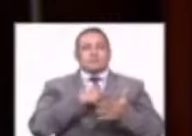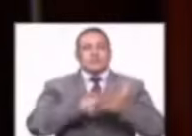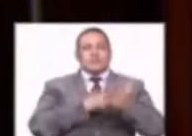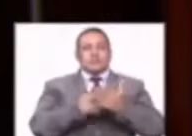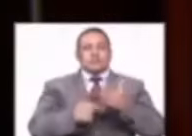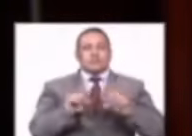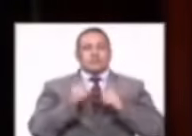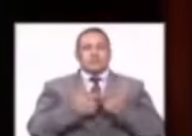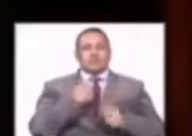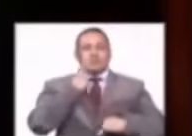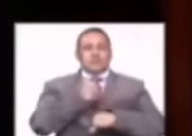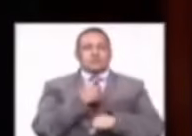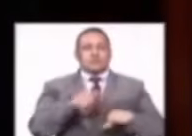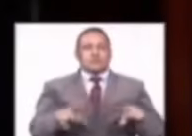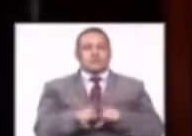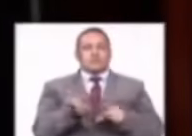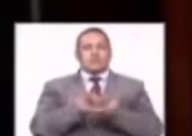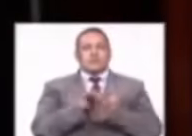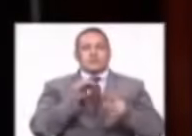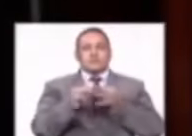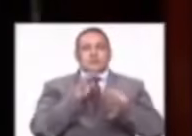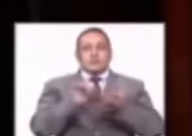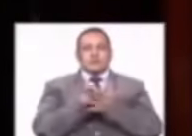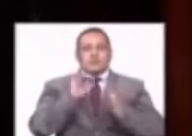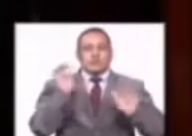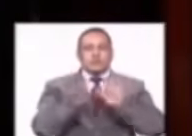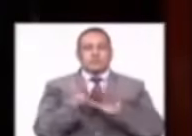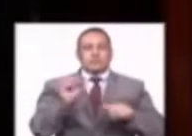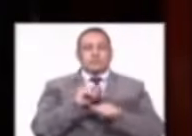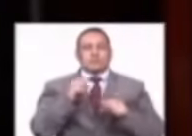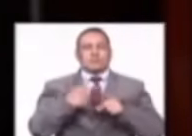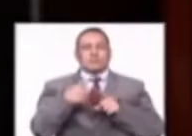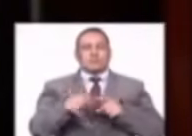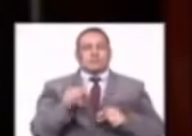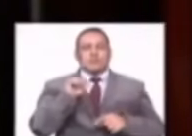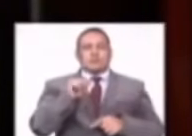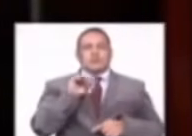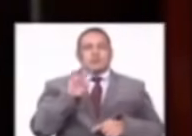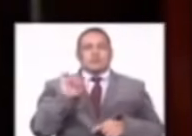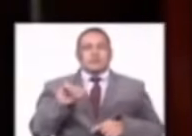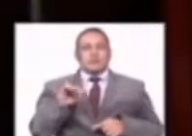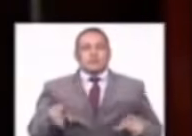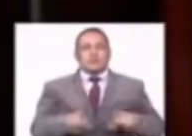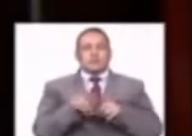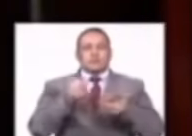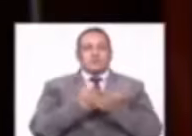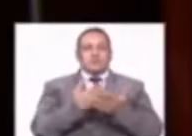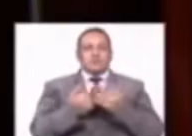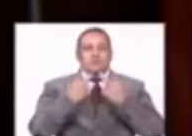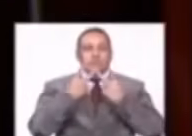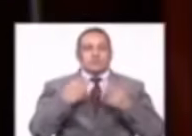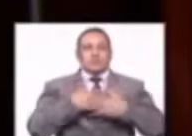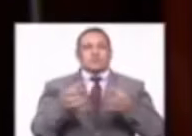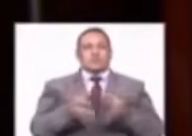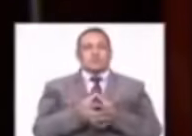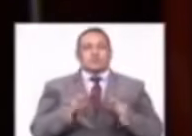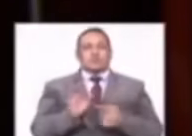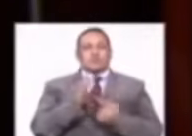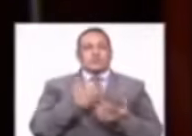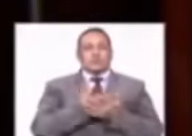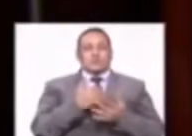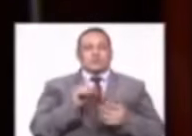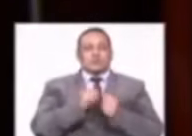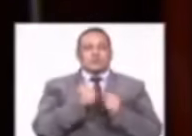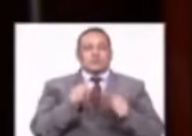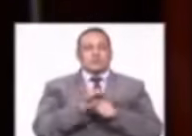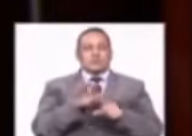comisión de un delito. El denunciado señala que en razón de lo indicado en los literales A y B, y al amparo de lo preceptuado en el